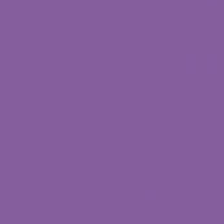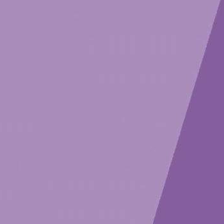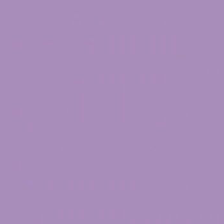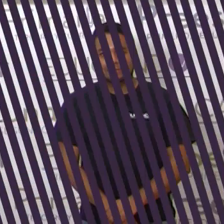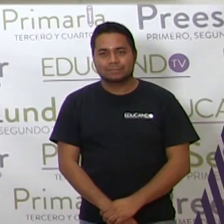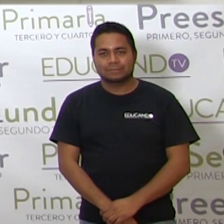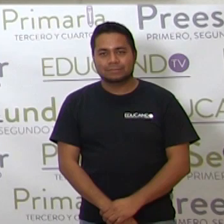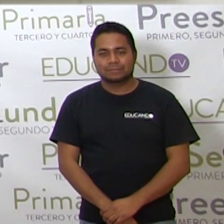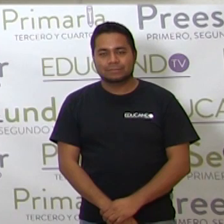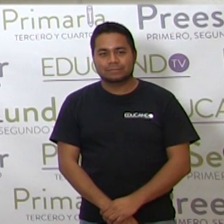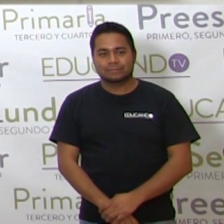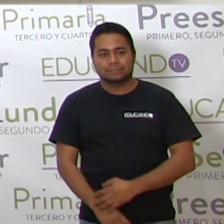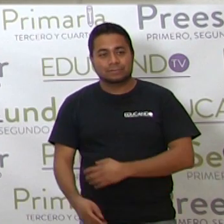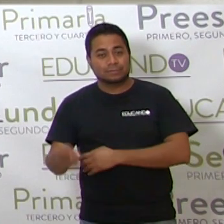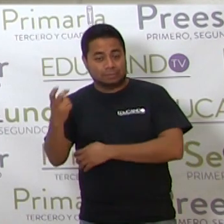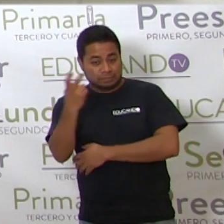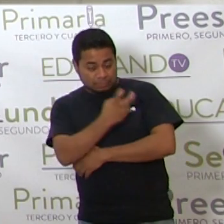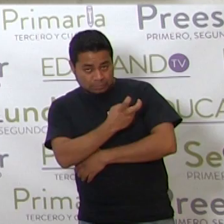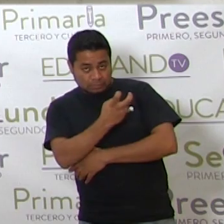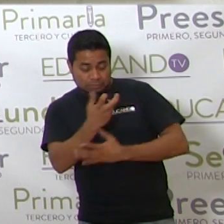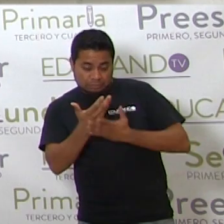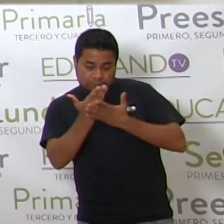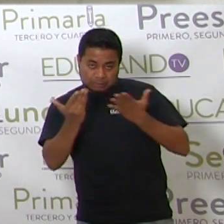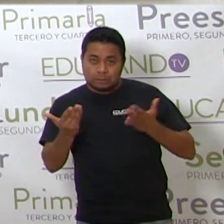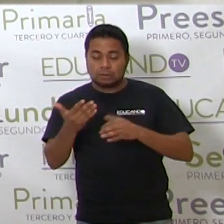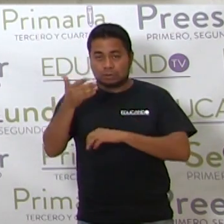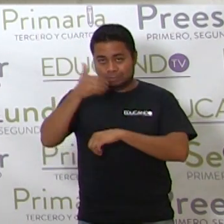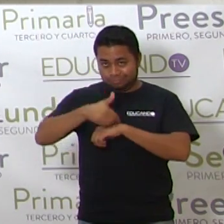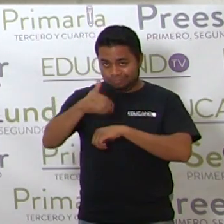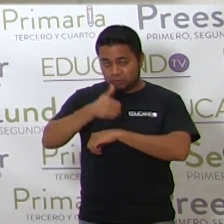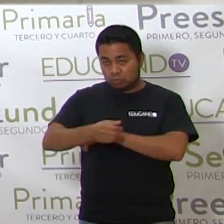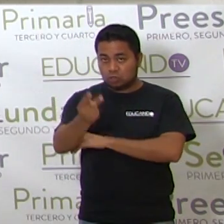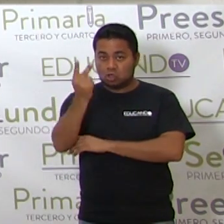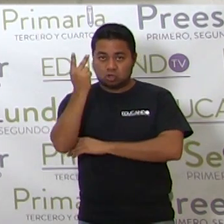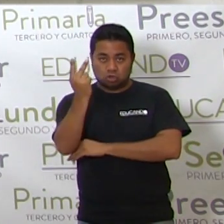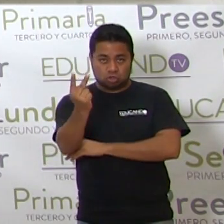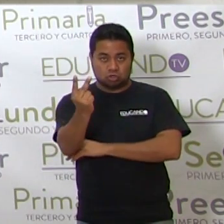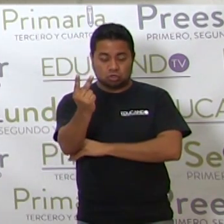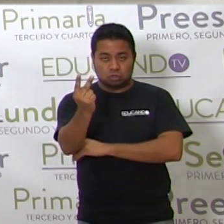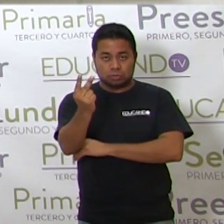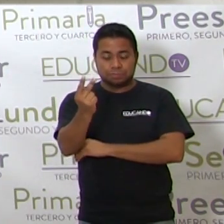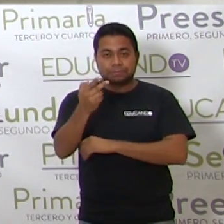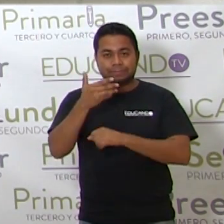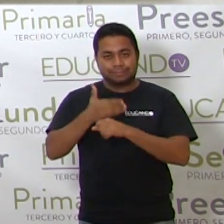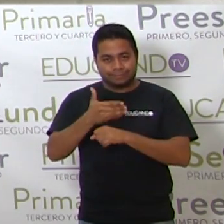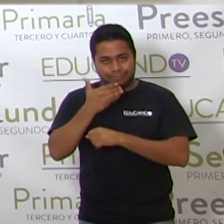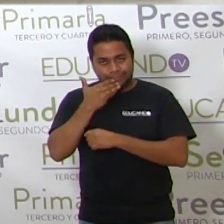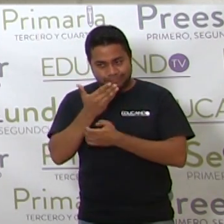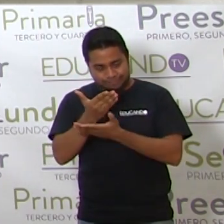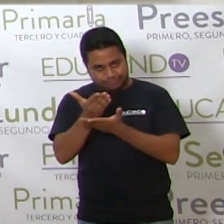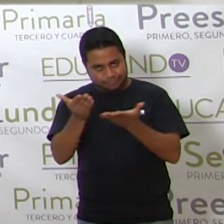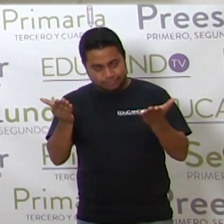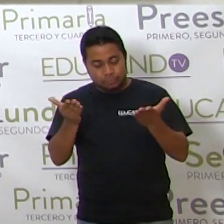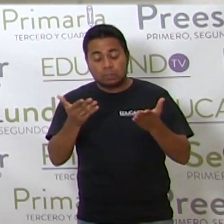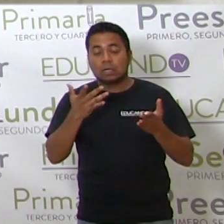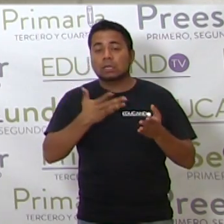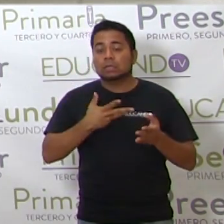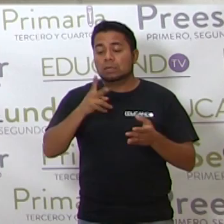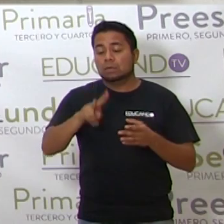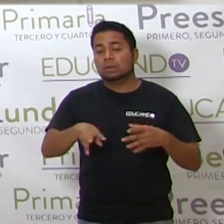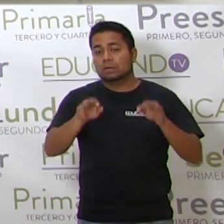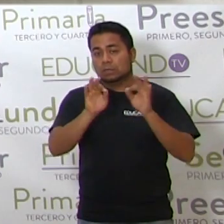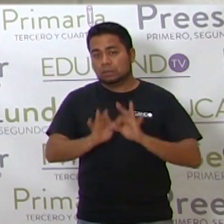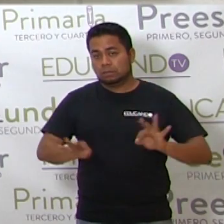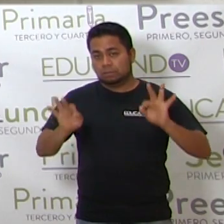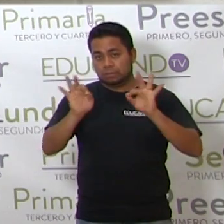y este va a ser el número 2 muy bien niños y niñas es muy importante que